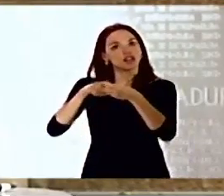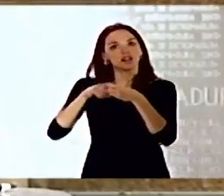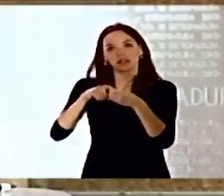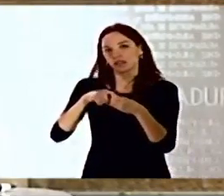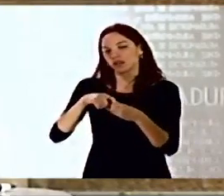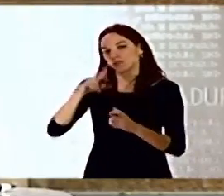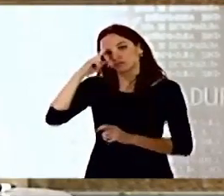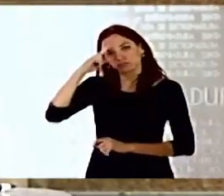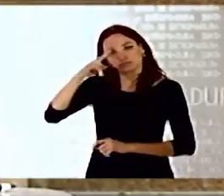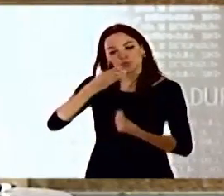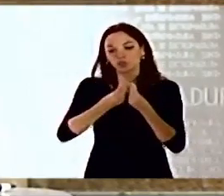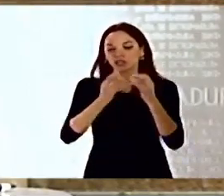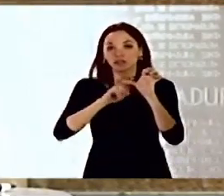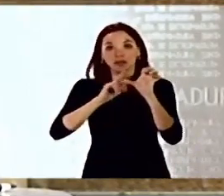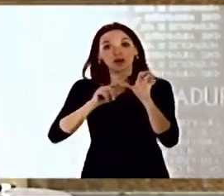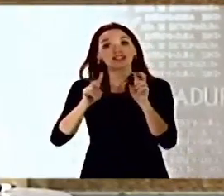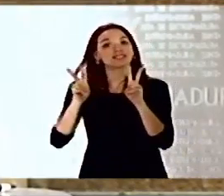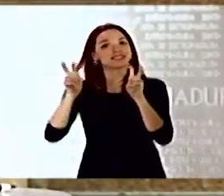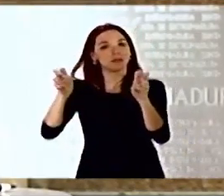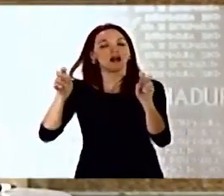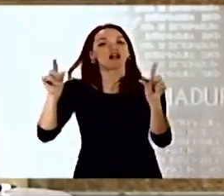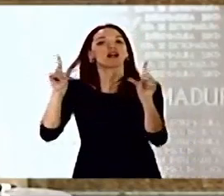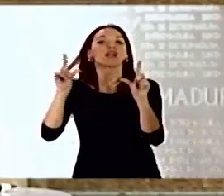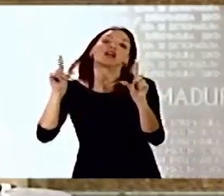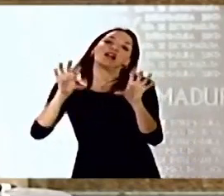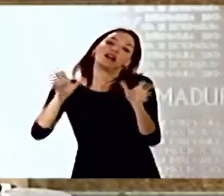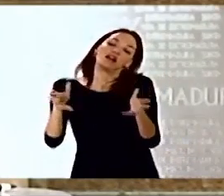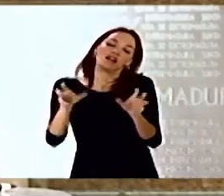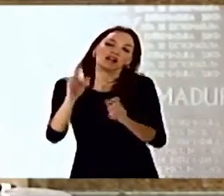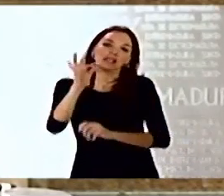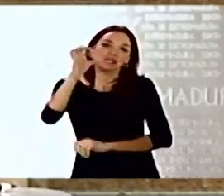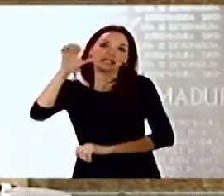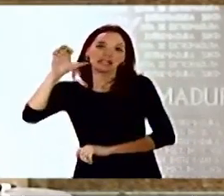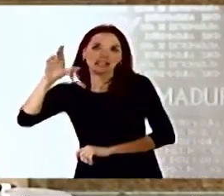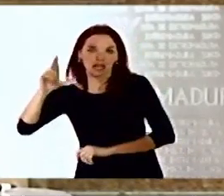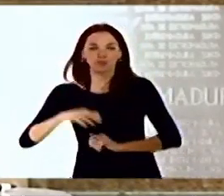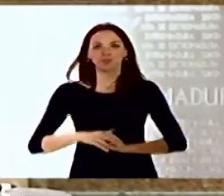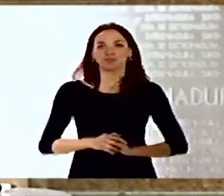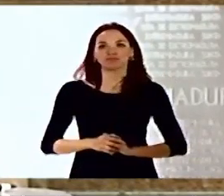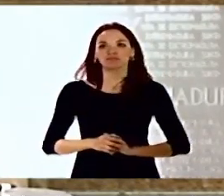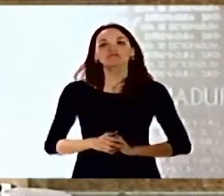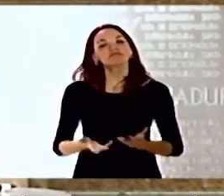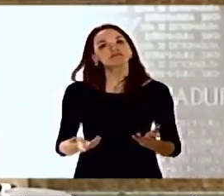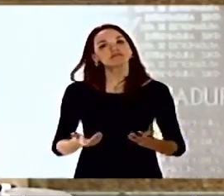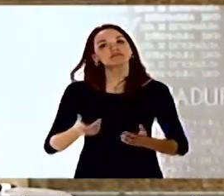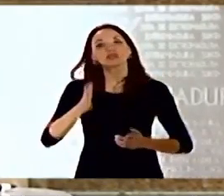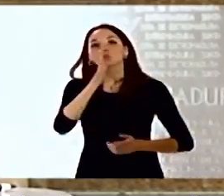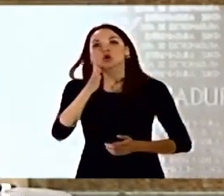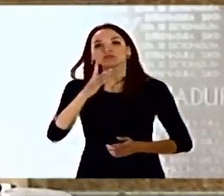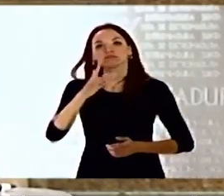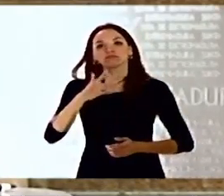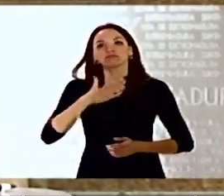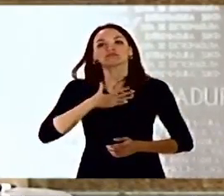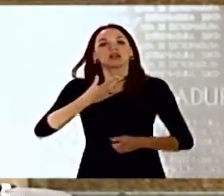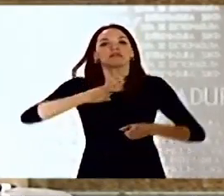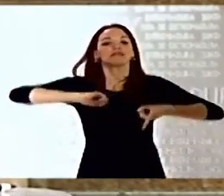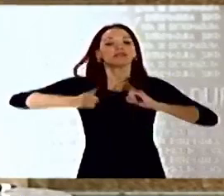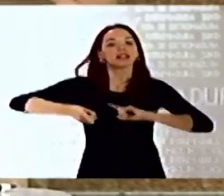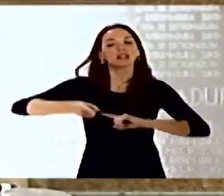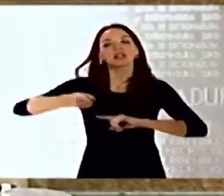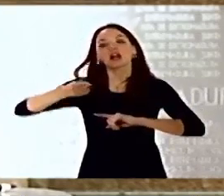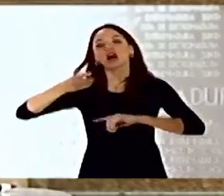de Extremadura con la cadena SER en la región. No es un posicionamiento de una dirigente socialista, de una consejera